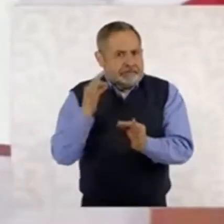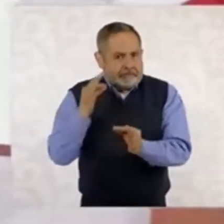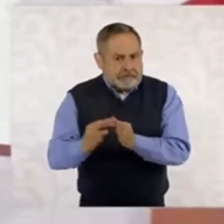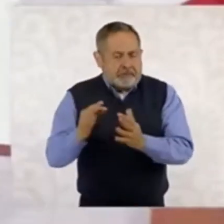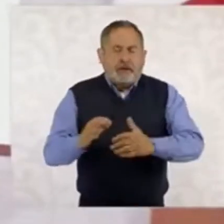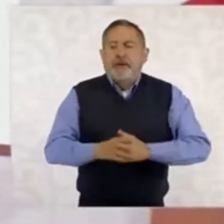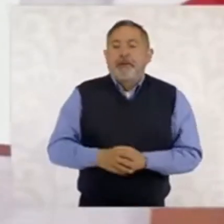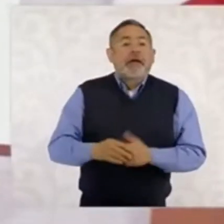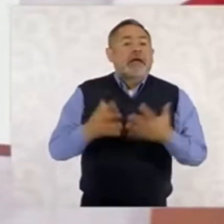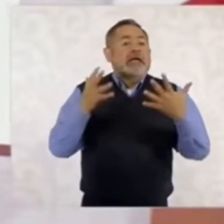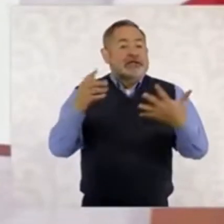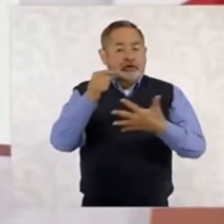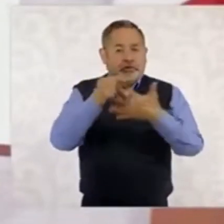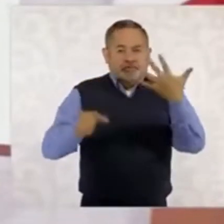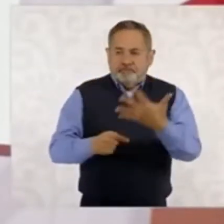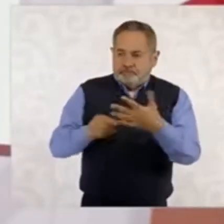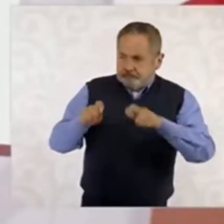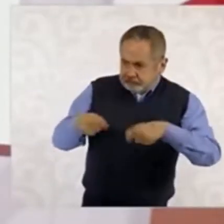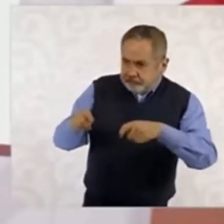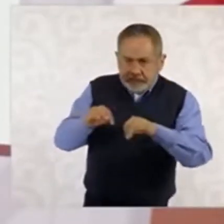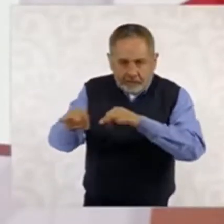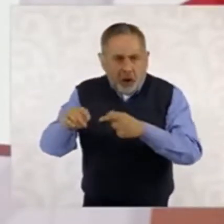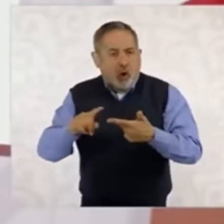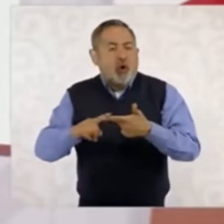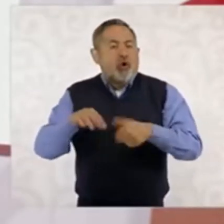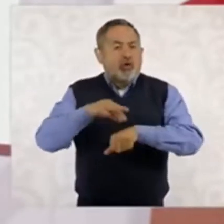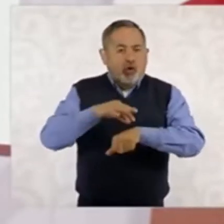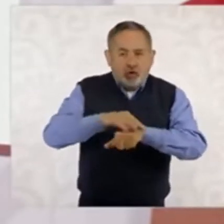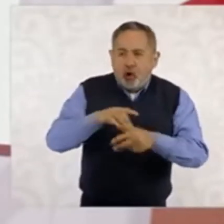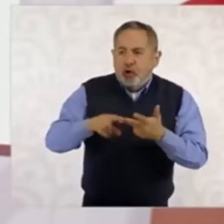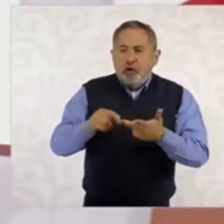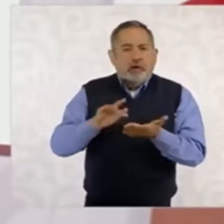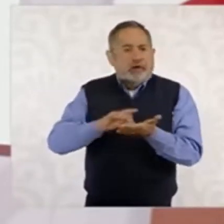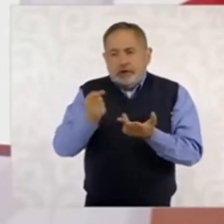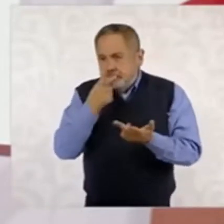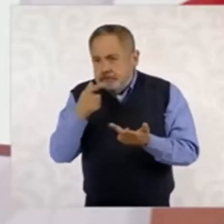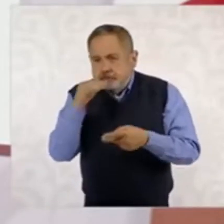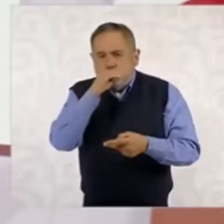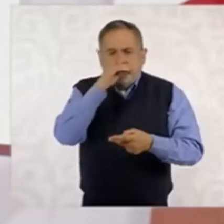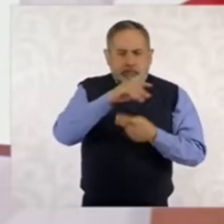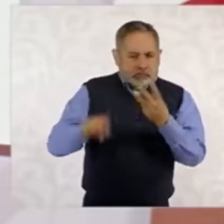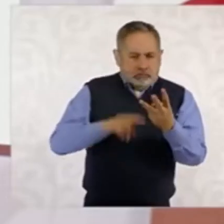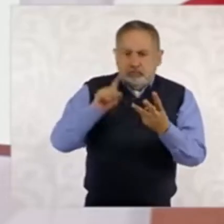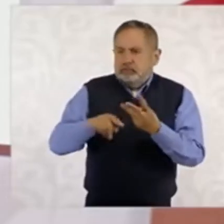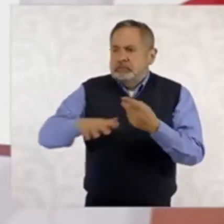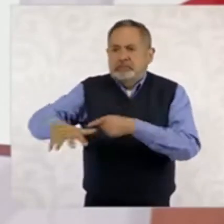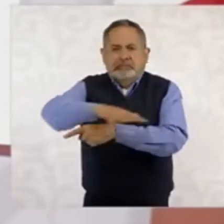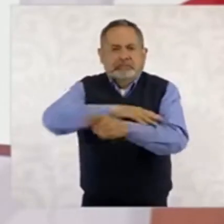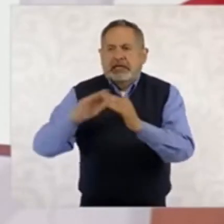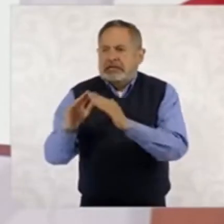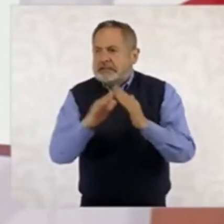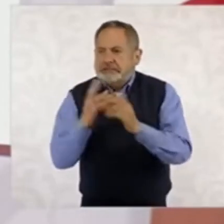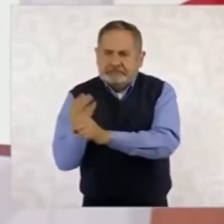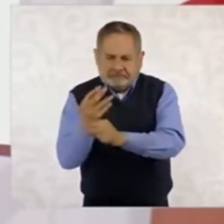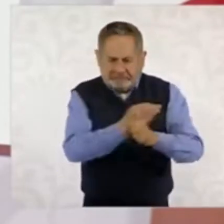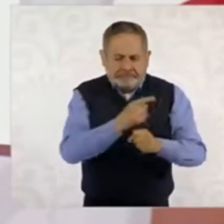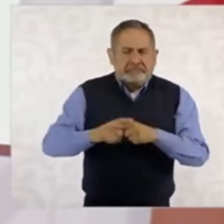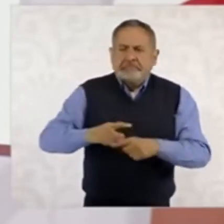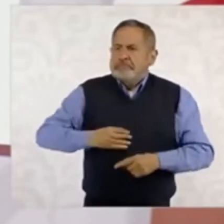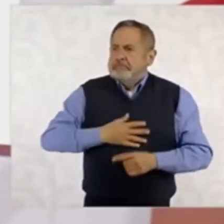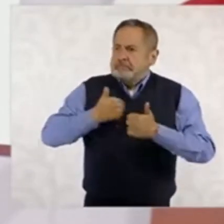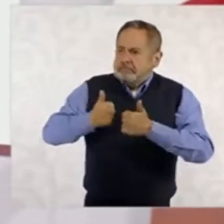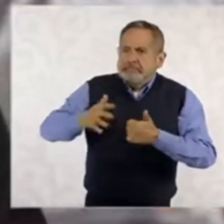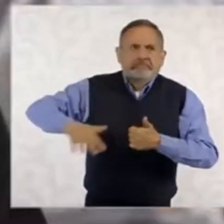ejes: trabajo digno, atención médica, medicamentos gratuitos, mejoramiento urbano, bienestar, salud